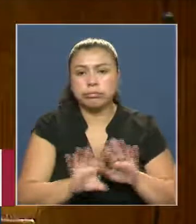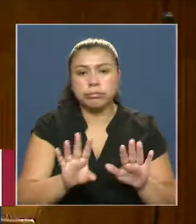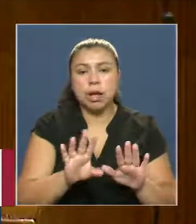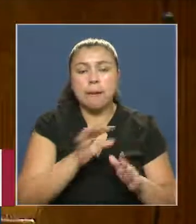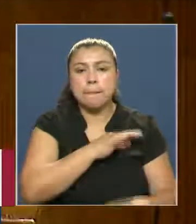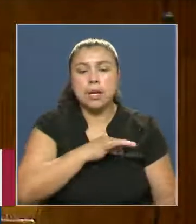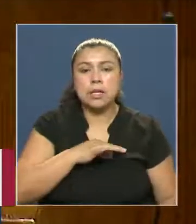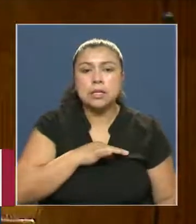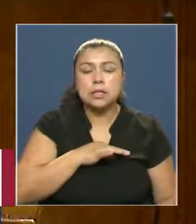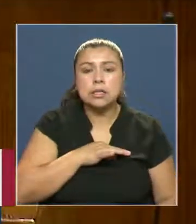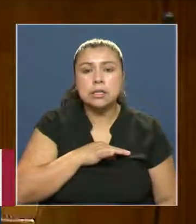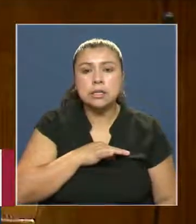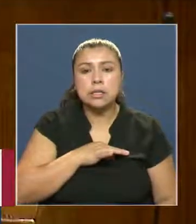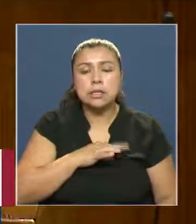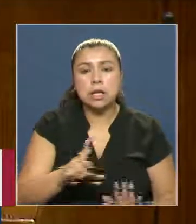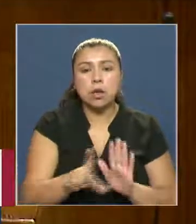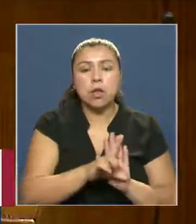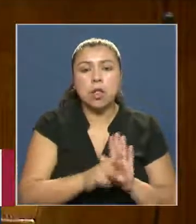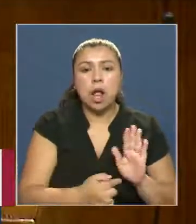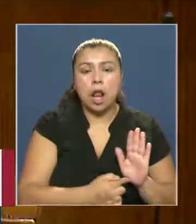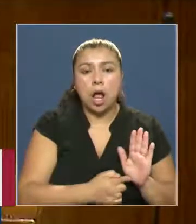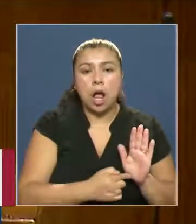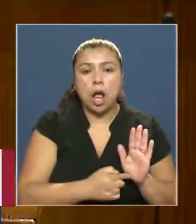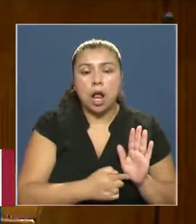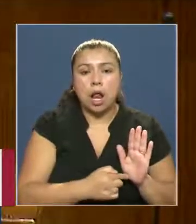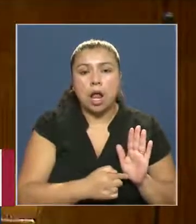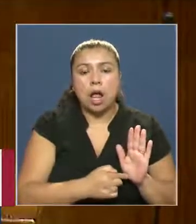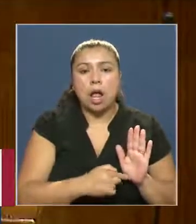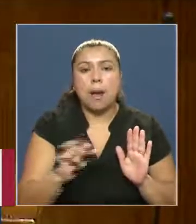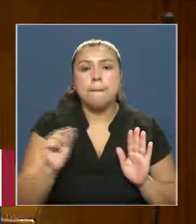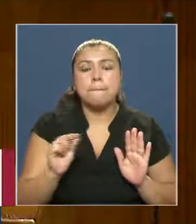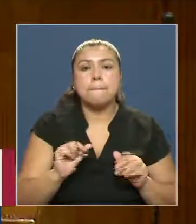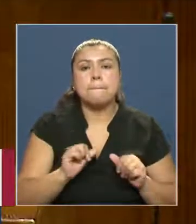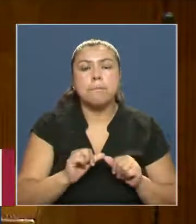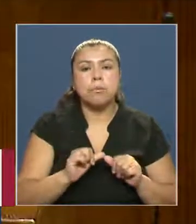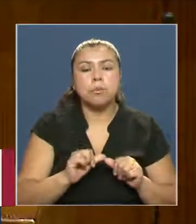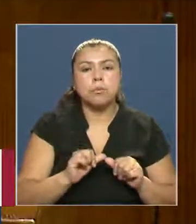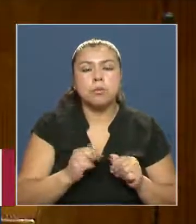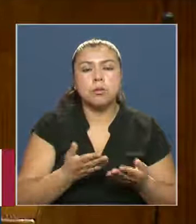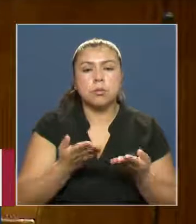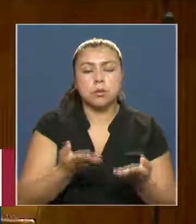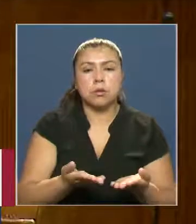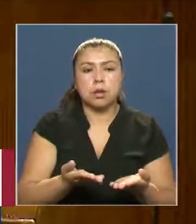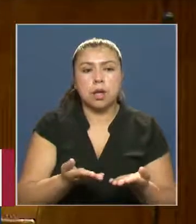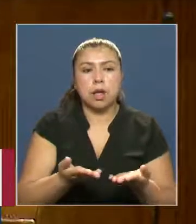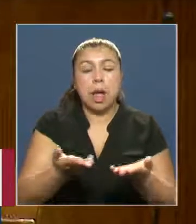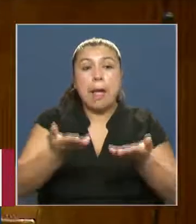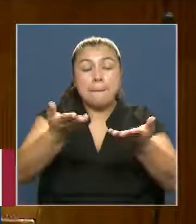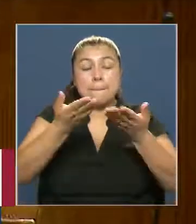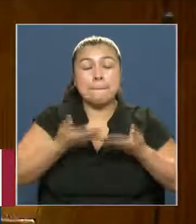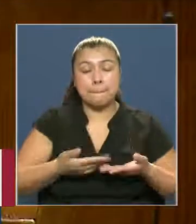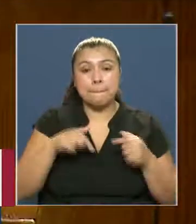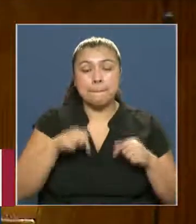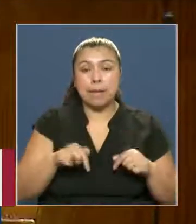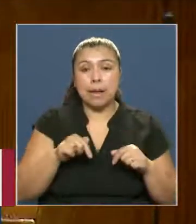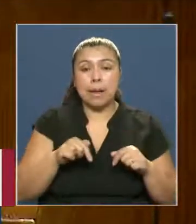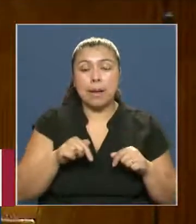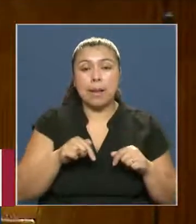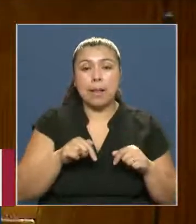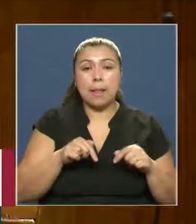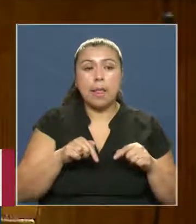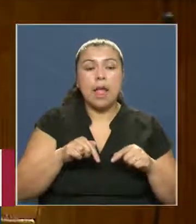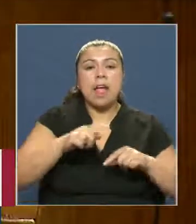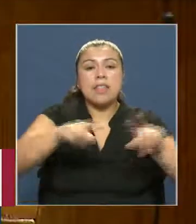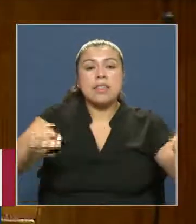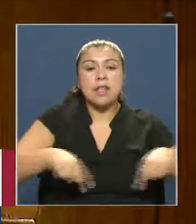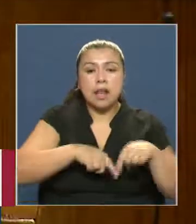Ministerio de la Ley la recepción provisoria y podrá otorgarse la recepción definitiva parcial de aquella parte del